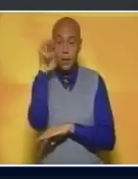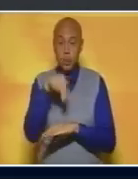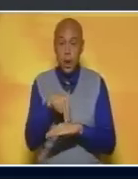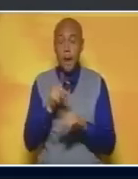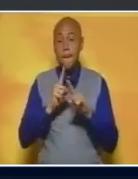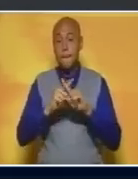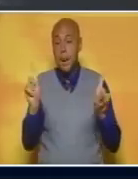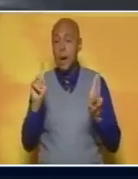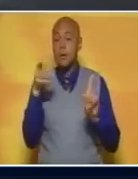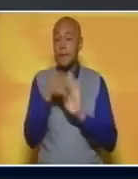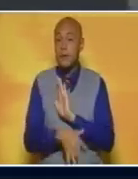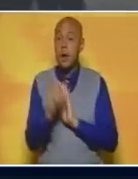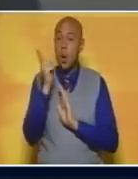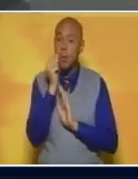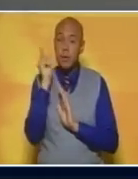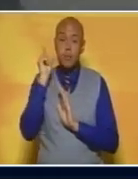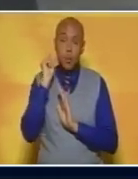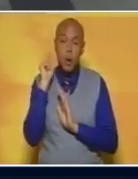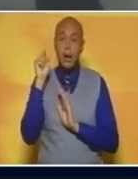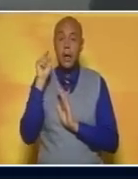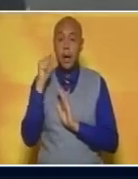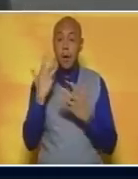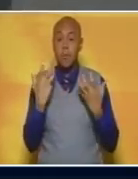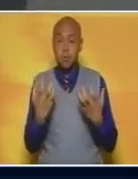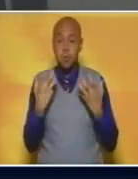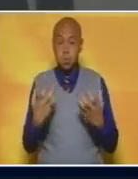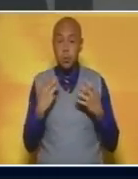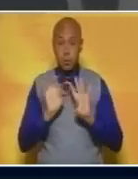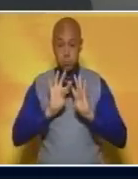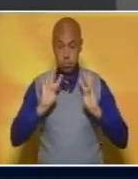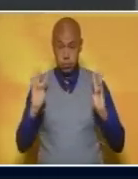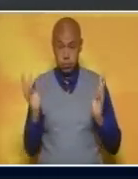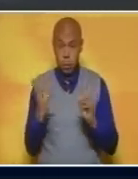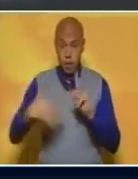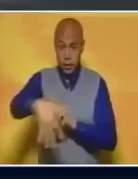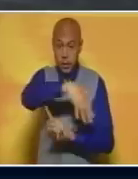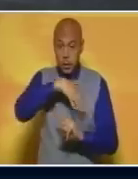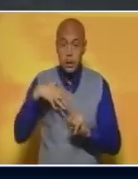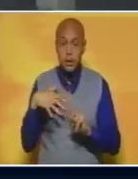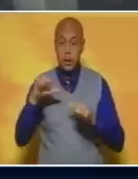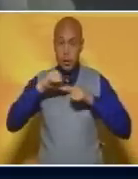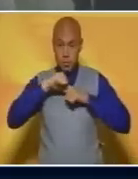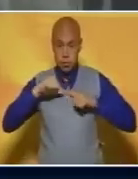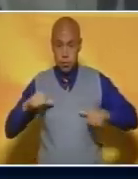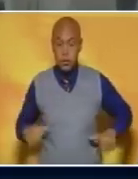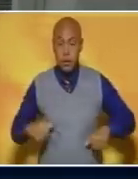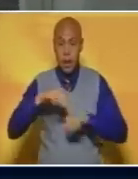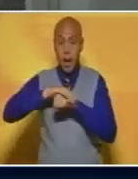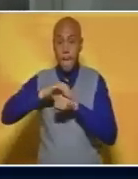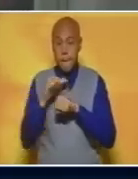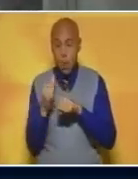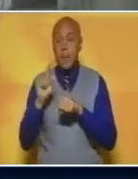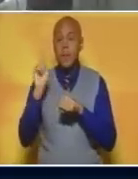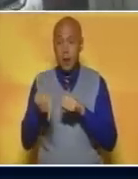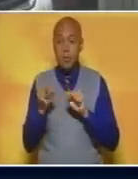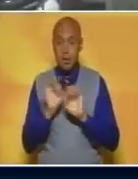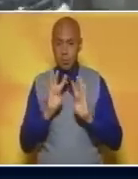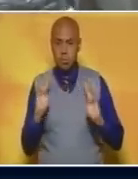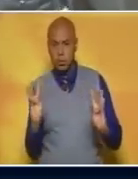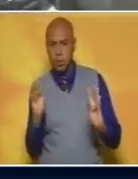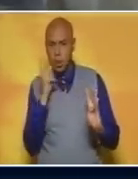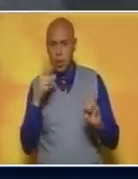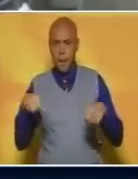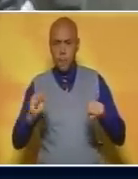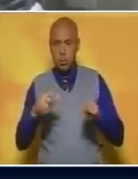la fuerte presencia de efectivos de seguridad en el Palacio Federal Legislativo, el despliegue, y